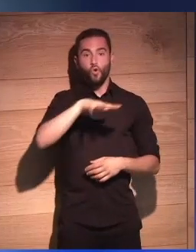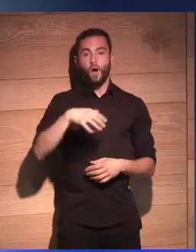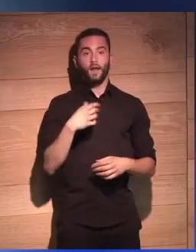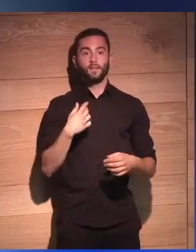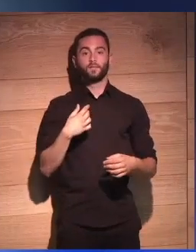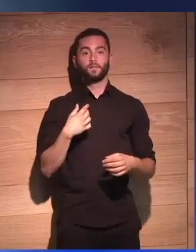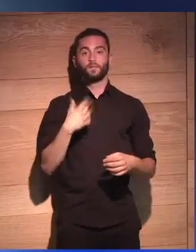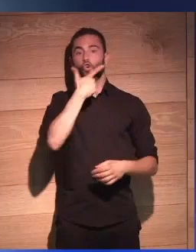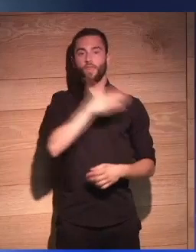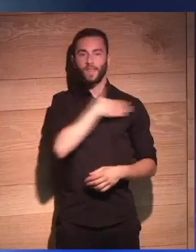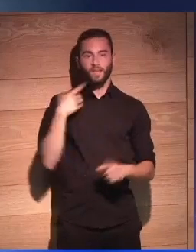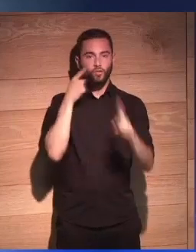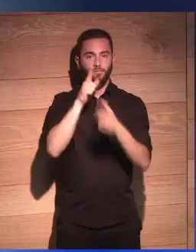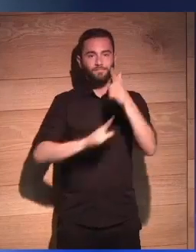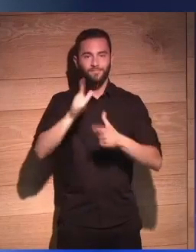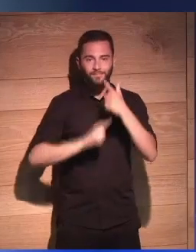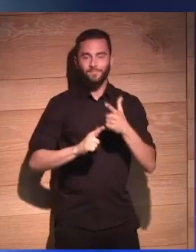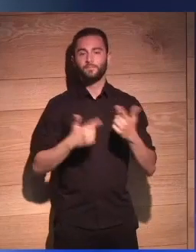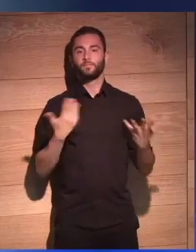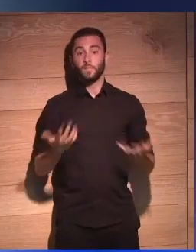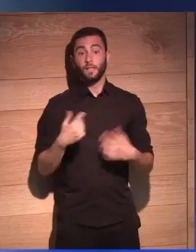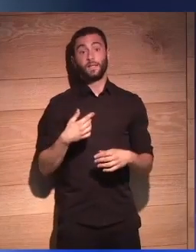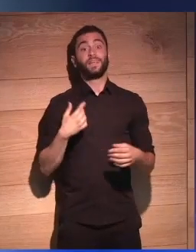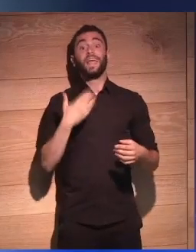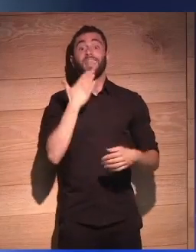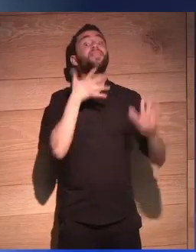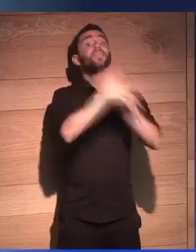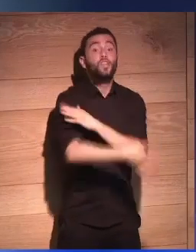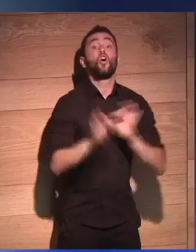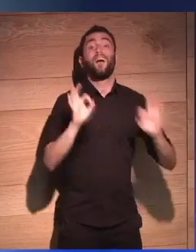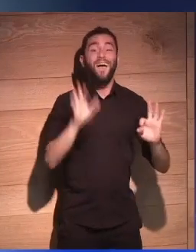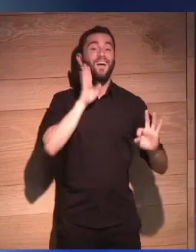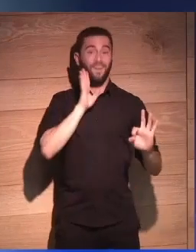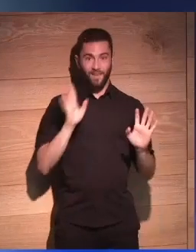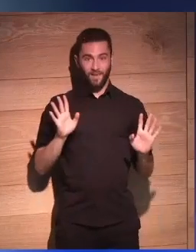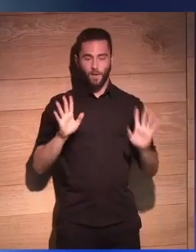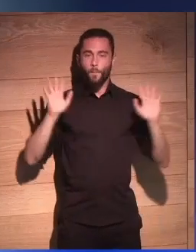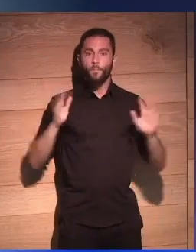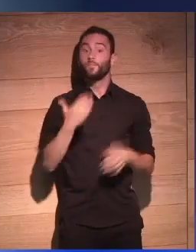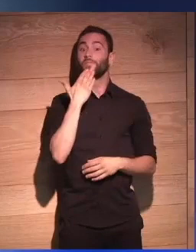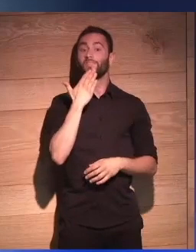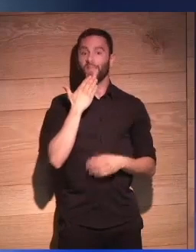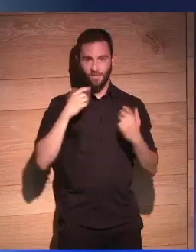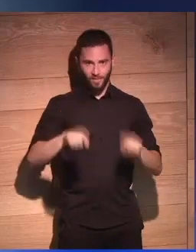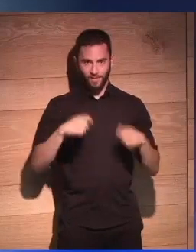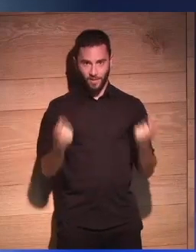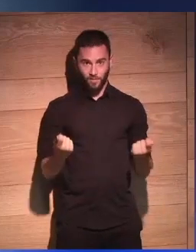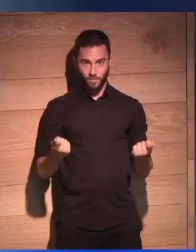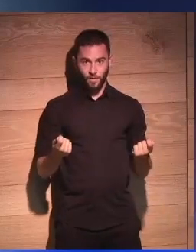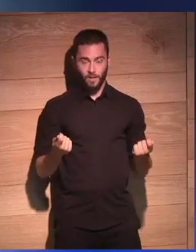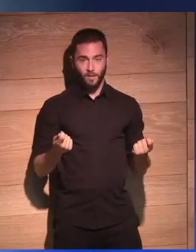viaje. Y eso va a ser la definición de la edad. No significa que la edad cronológica no